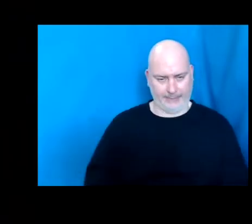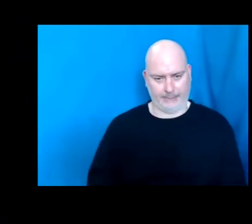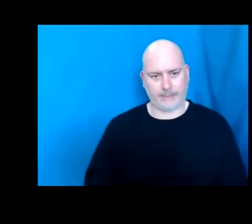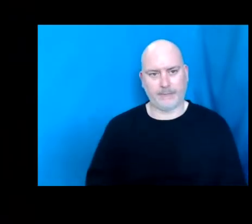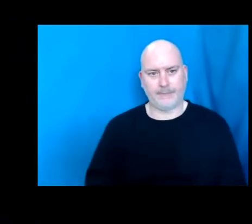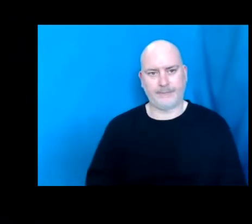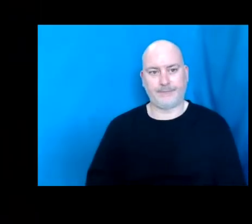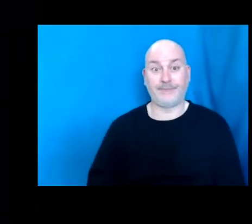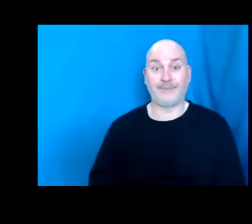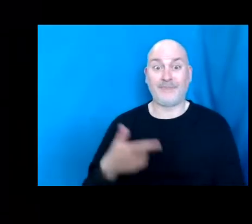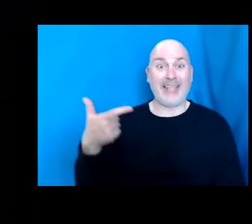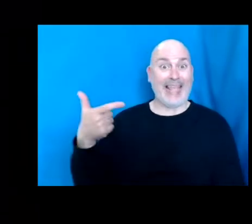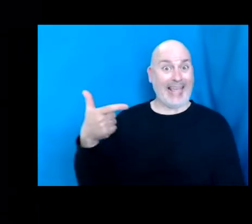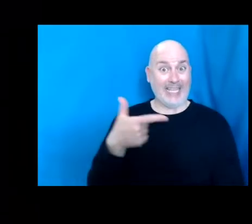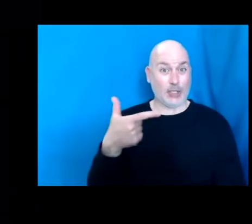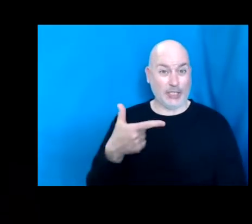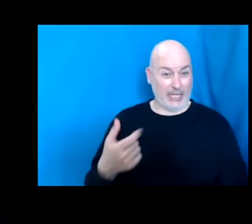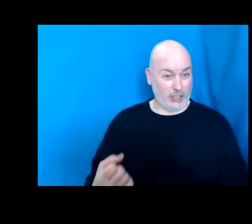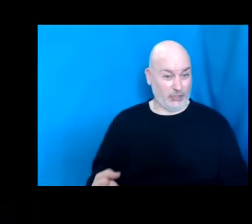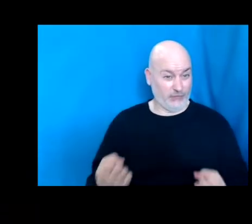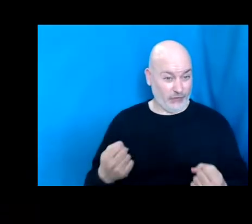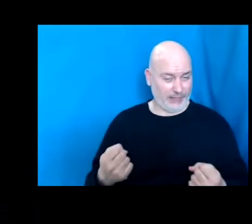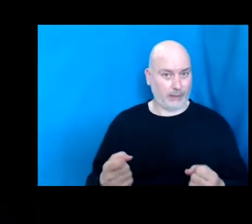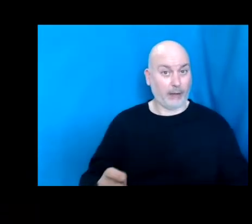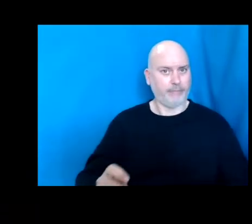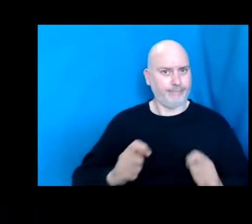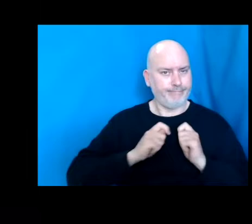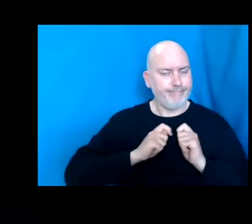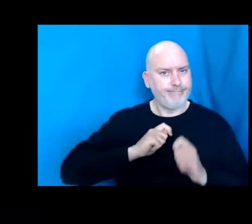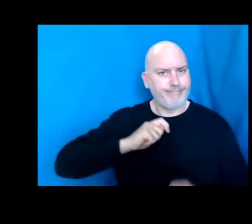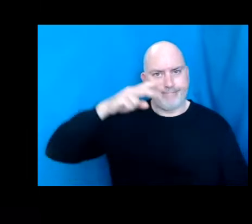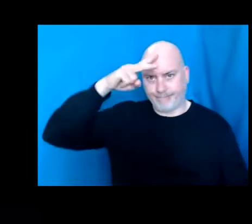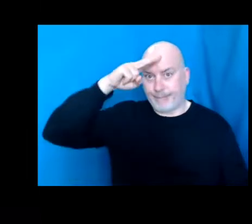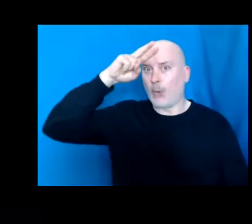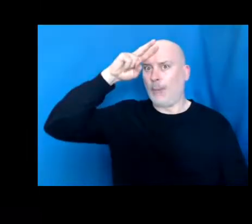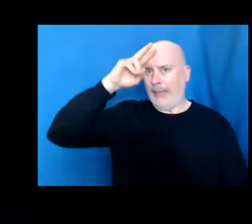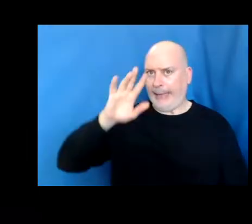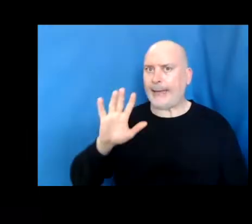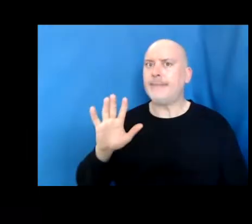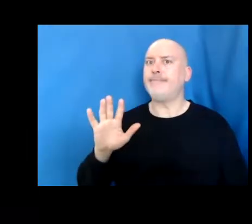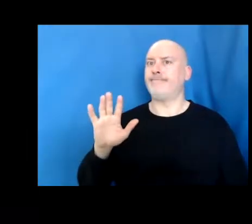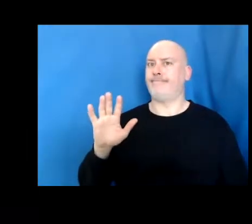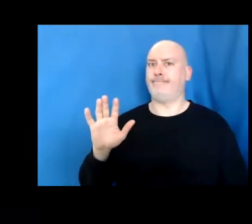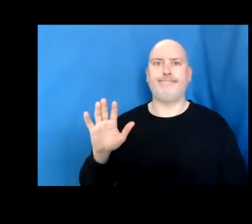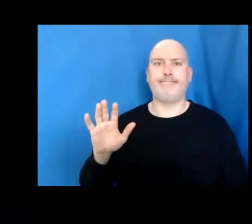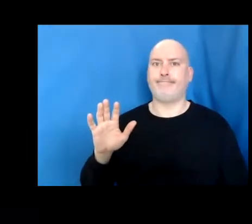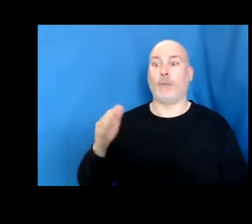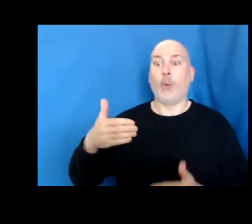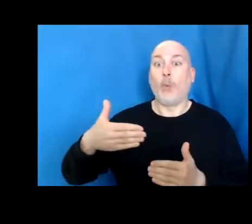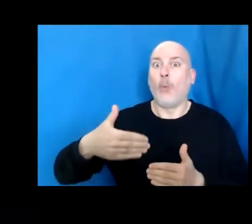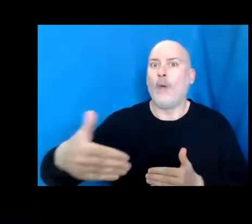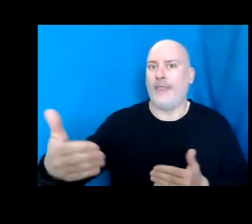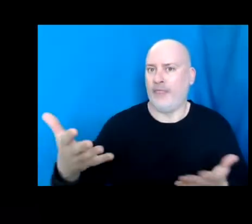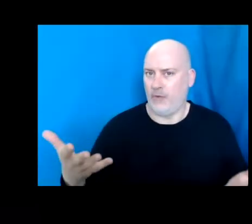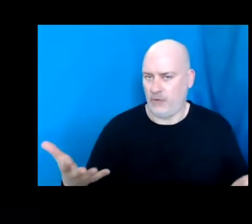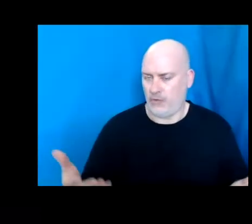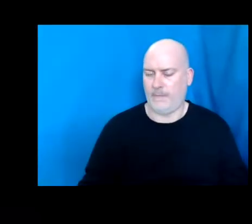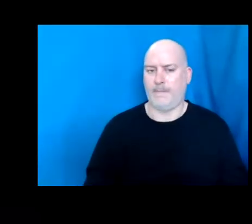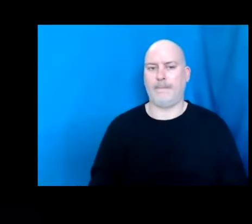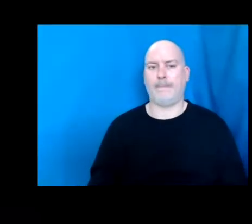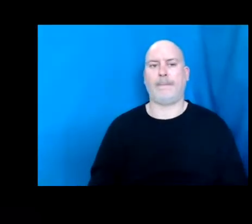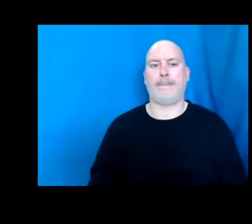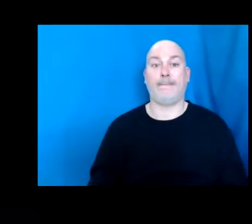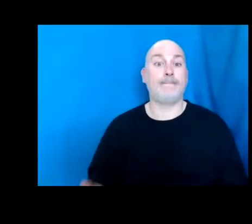Cuando una gastroenteritis aguda nos tiene que hacer pensar en que vamos a preocuparnos más.